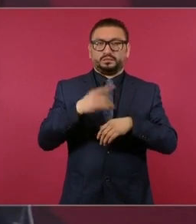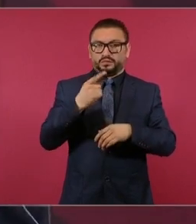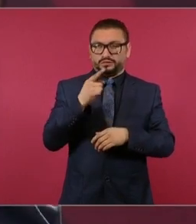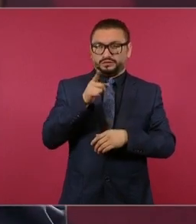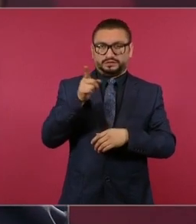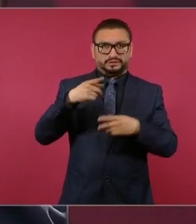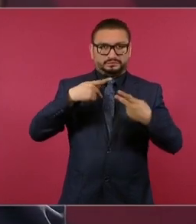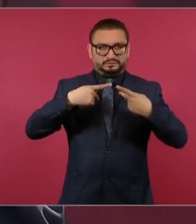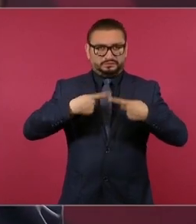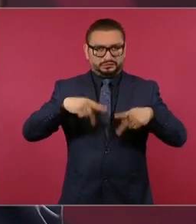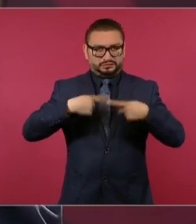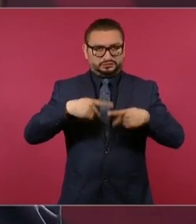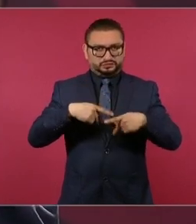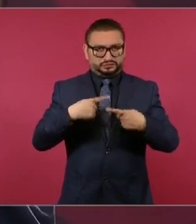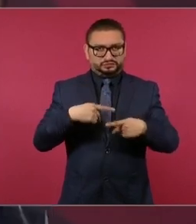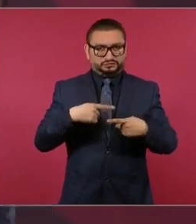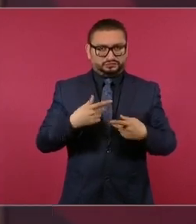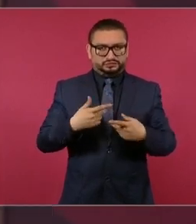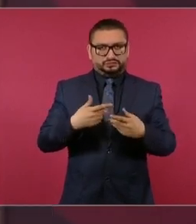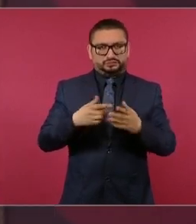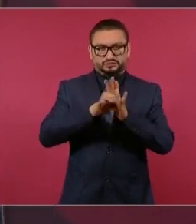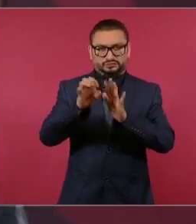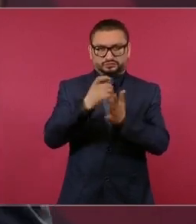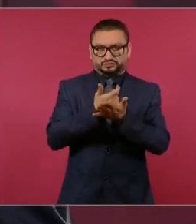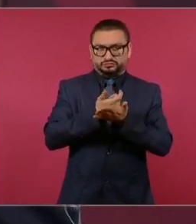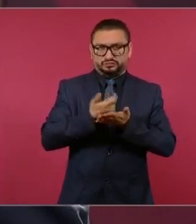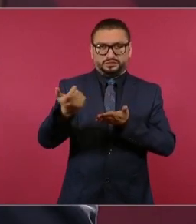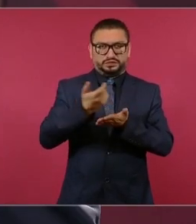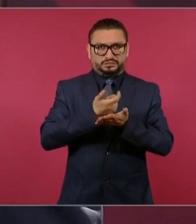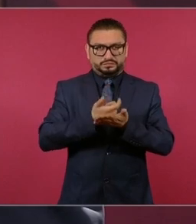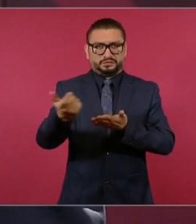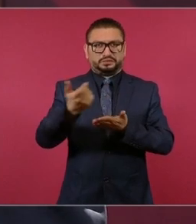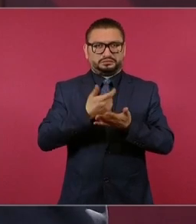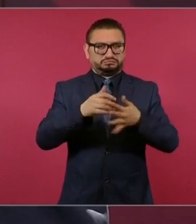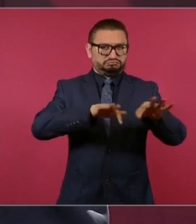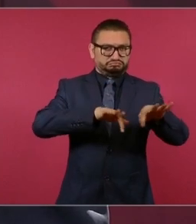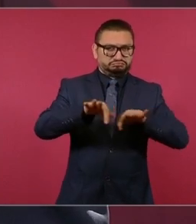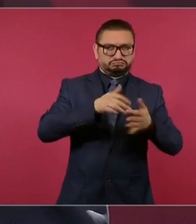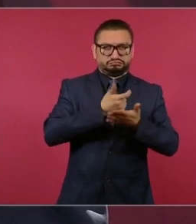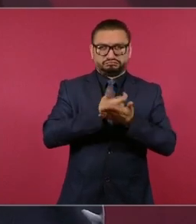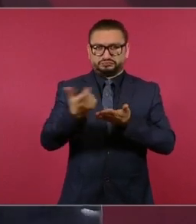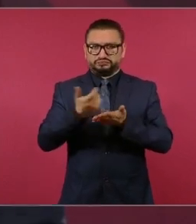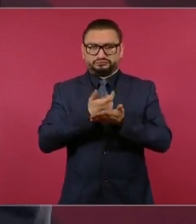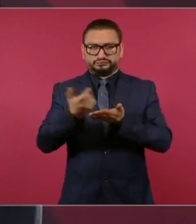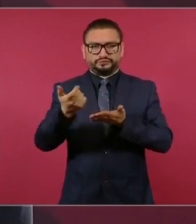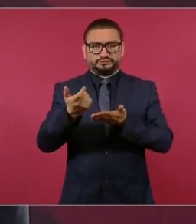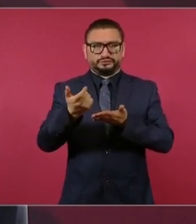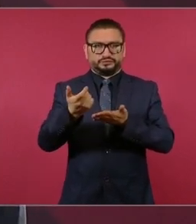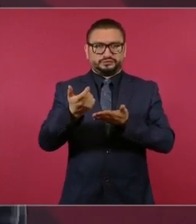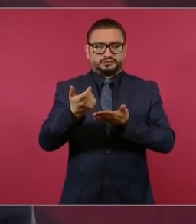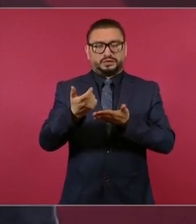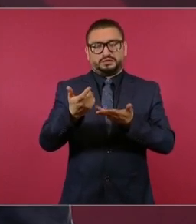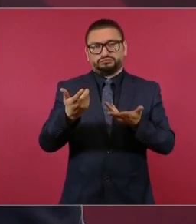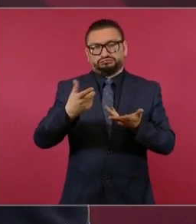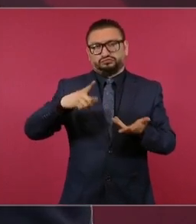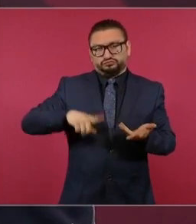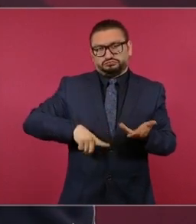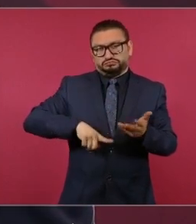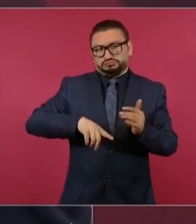recibir un sueldo como servidor